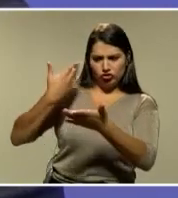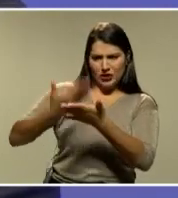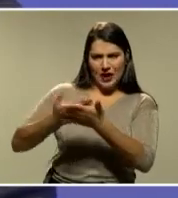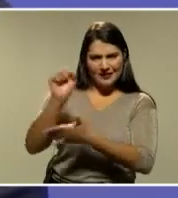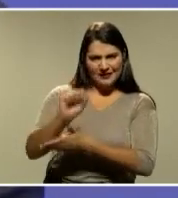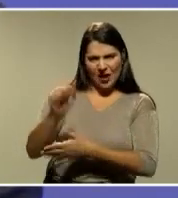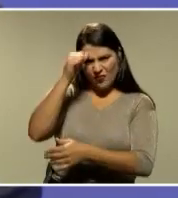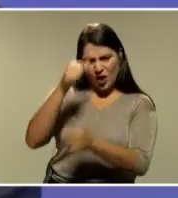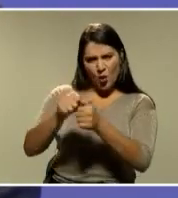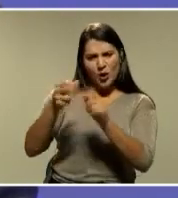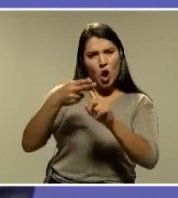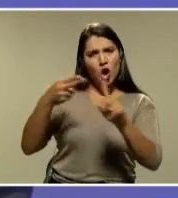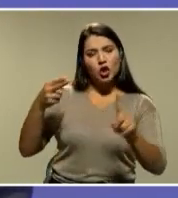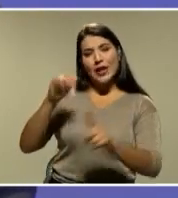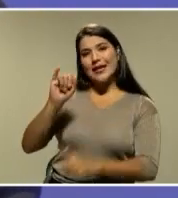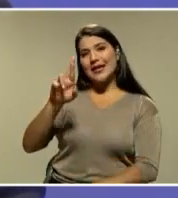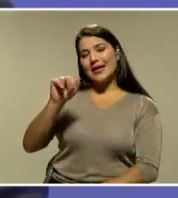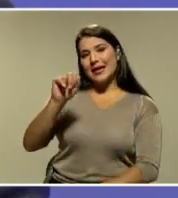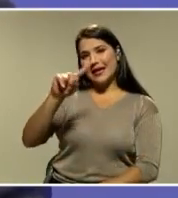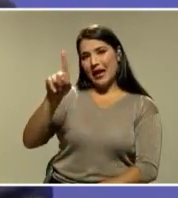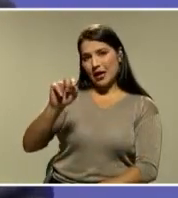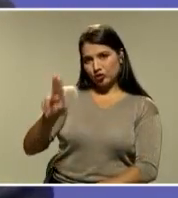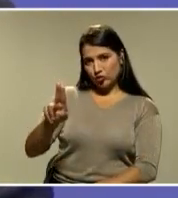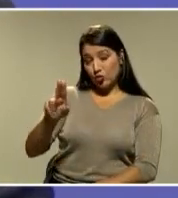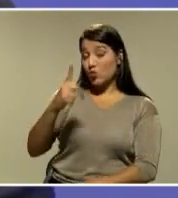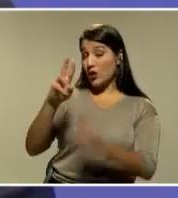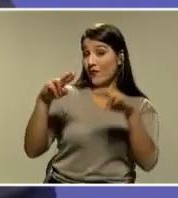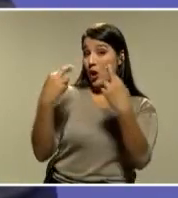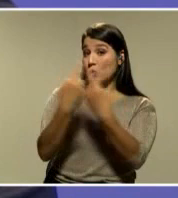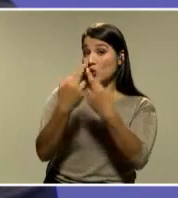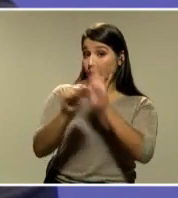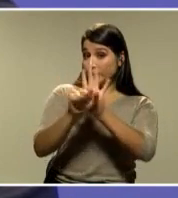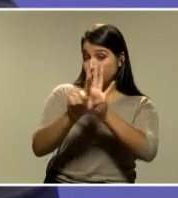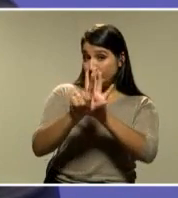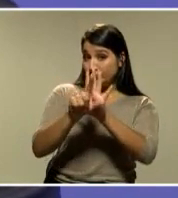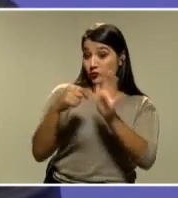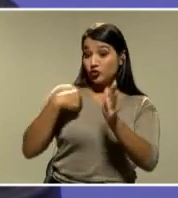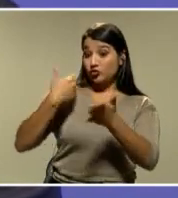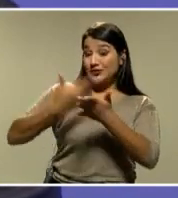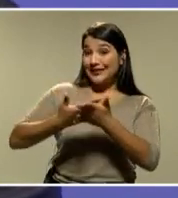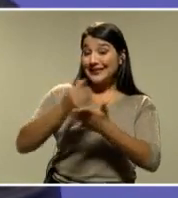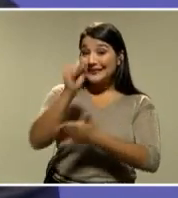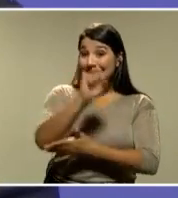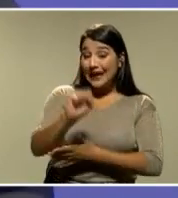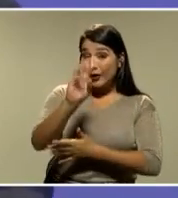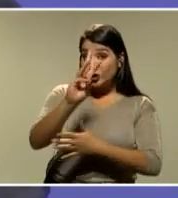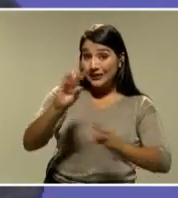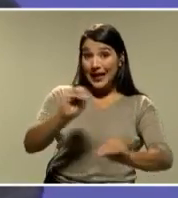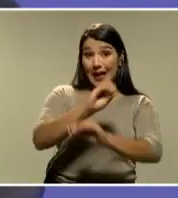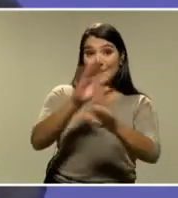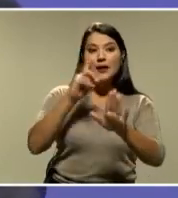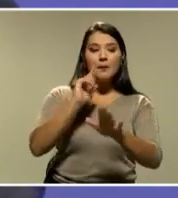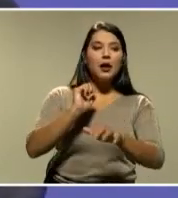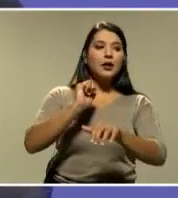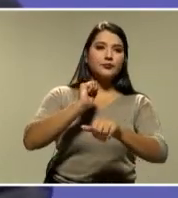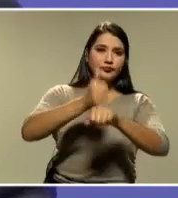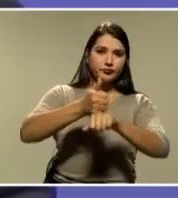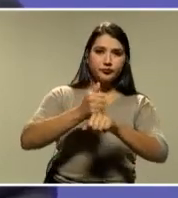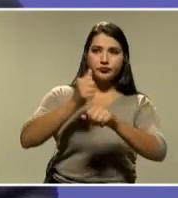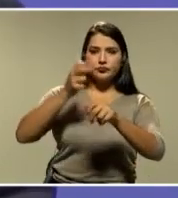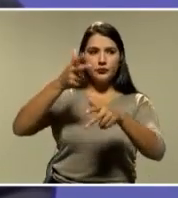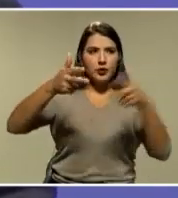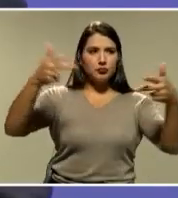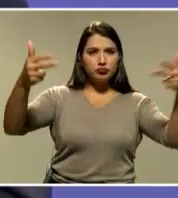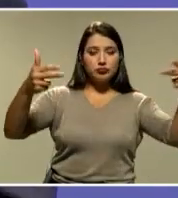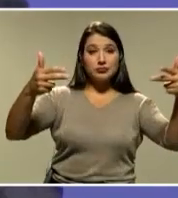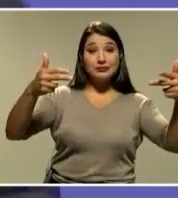aquí en el Hotel Irazú, una asamblea de Liberación Nacional, de llegar un sábado a las 6 de la mañana para instalar todos los equipos e irse un domingo a